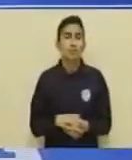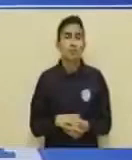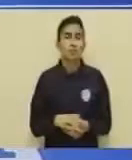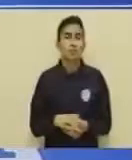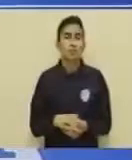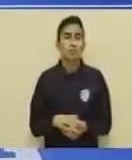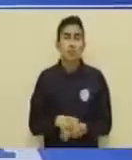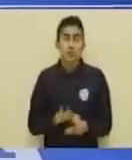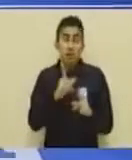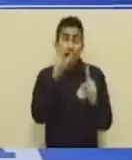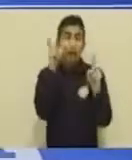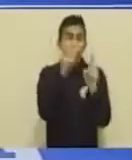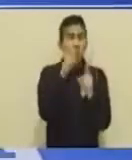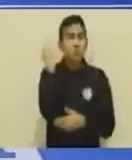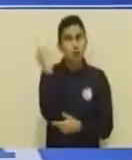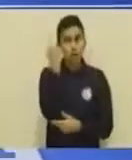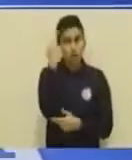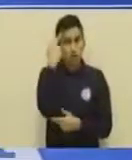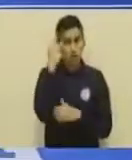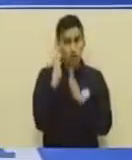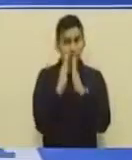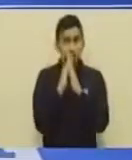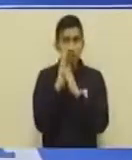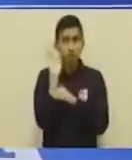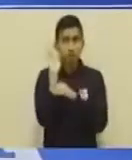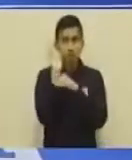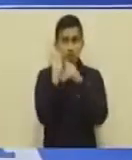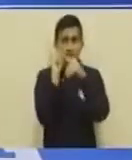aflojar la tensión que se produce en los músculos.